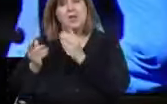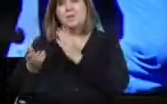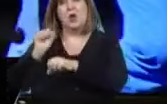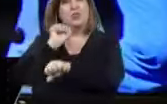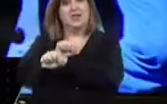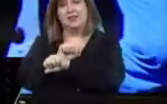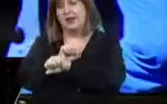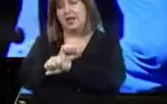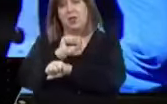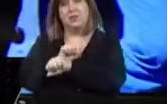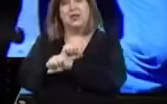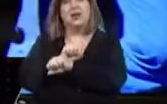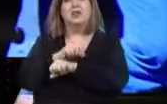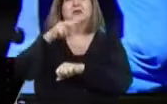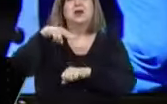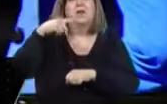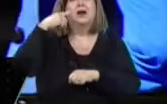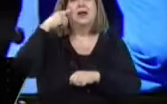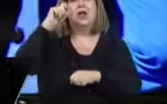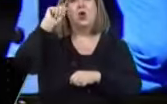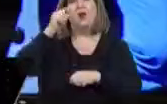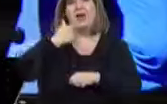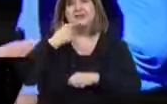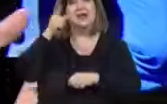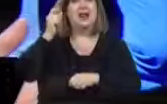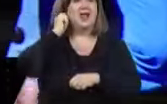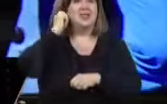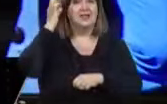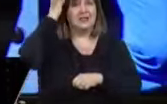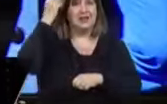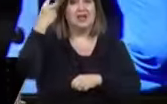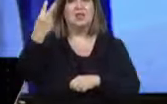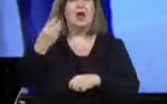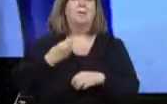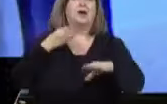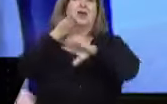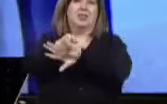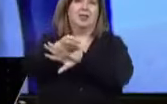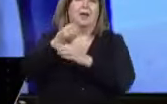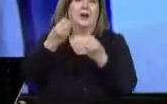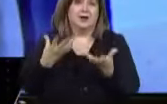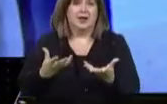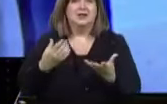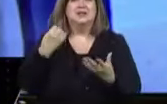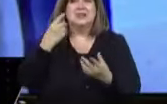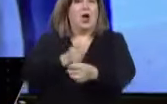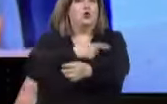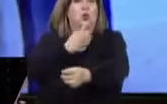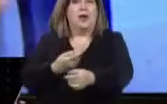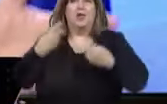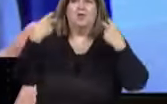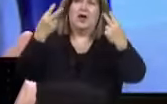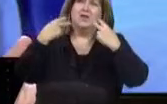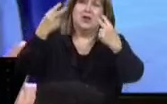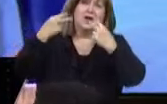Nicolás Bossier, 32 años, un viajero experimentado que sin embargo metió la pata al entrar de forma irregular a Malí y bueno, él